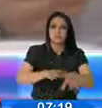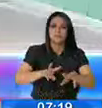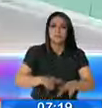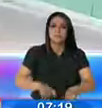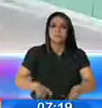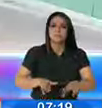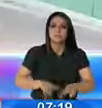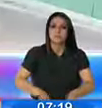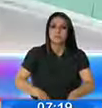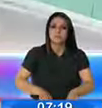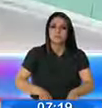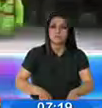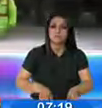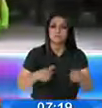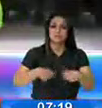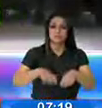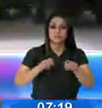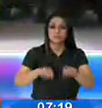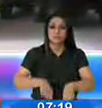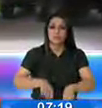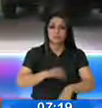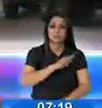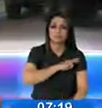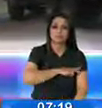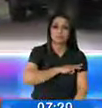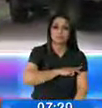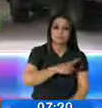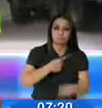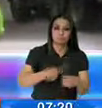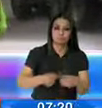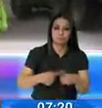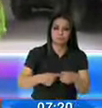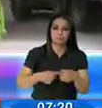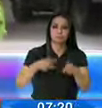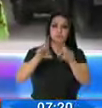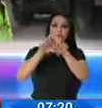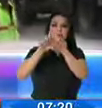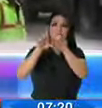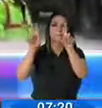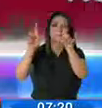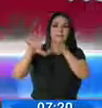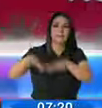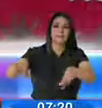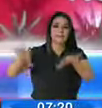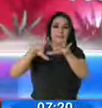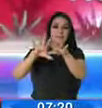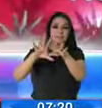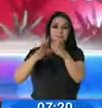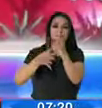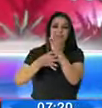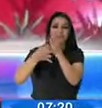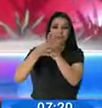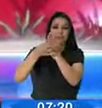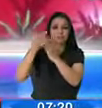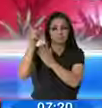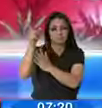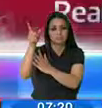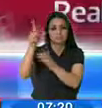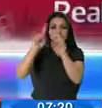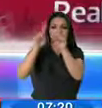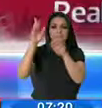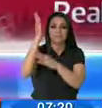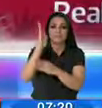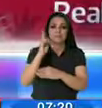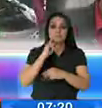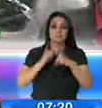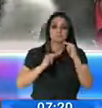que se sigue al contrato firmado entre el municipio del Cabildo Capitalino y el consorcio Acciona Odebrecht para la construcción del